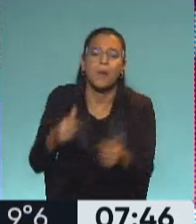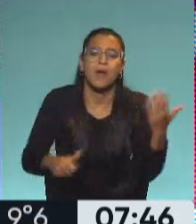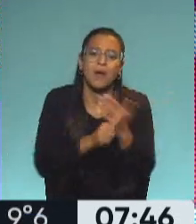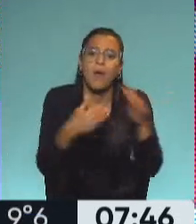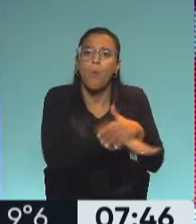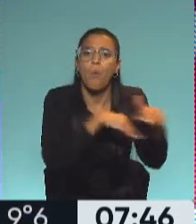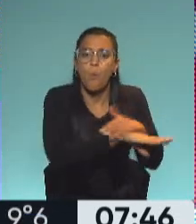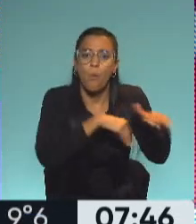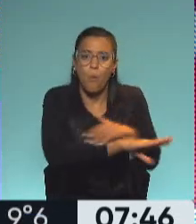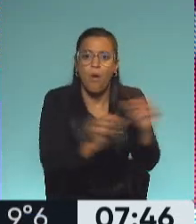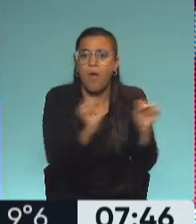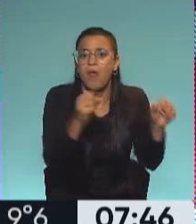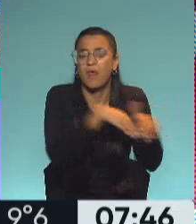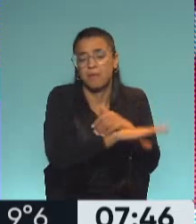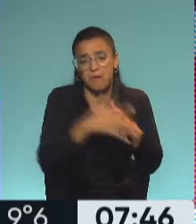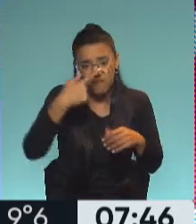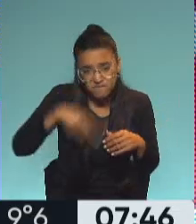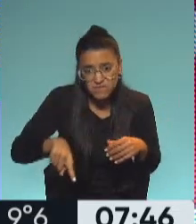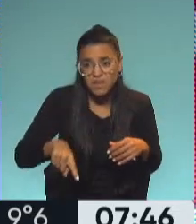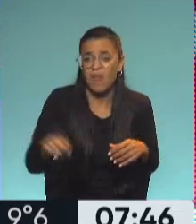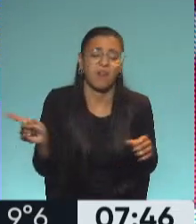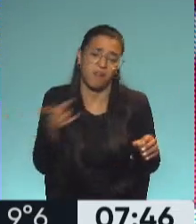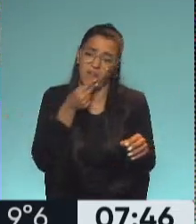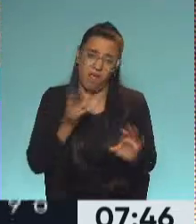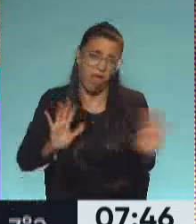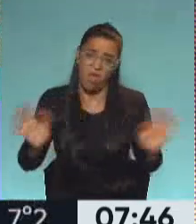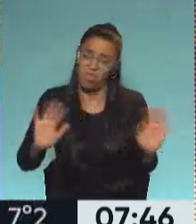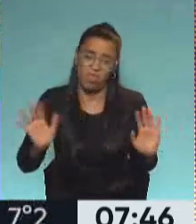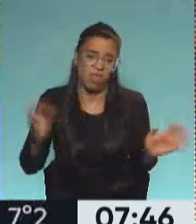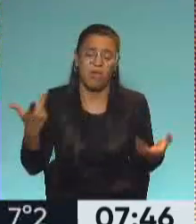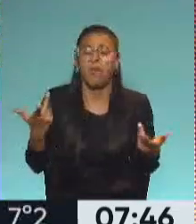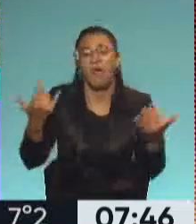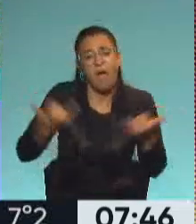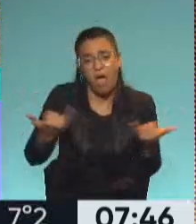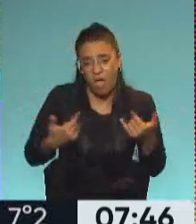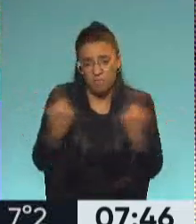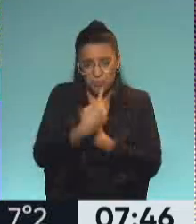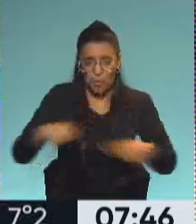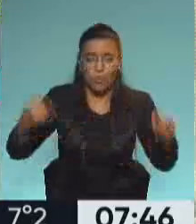a abastecerse y a llenar los freezer. Bueno, finalmente no ocurrió ese desabastecimiento tan anunciado. Gracias, Vero. Seguimos.